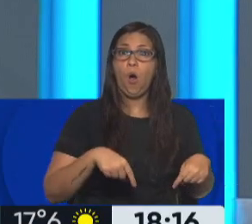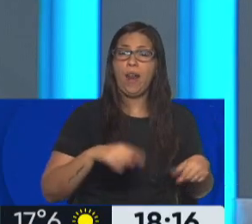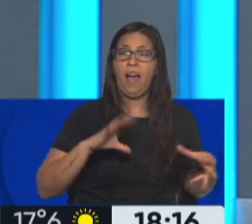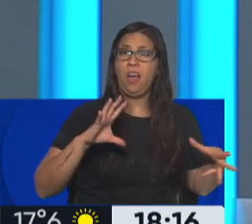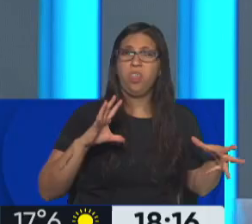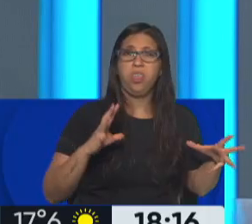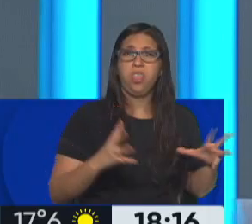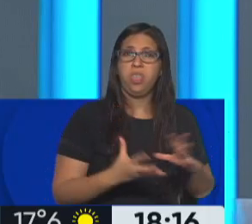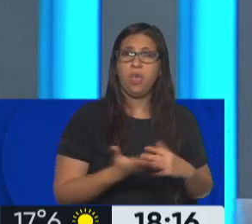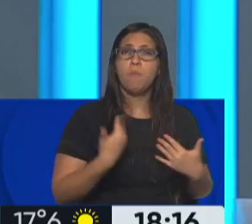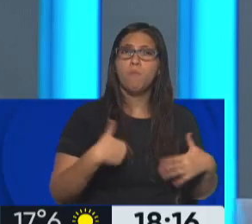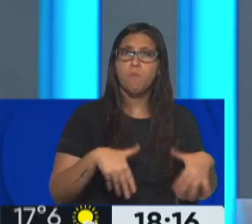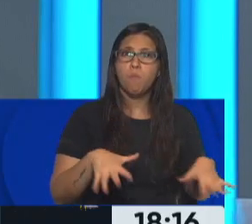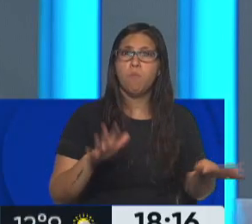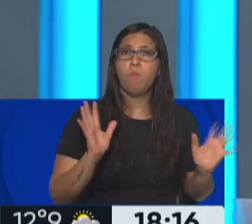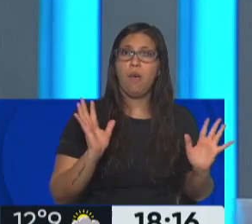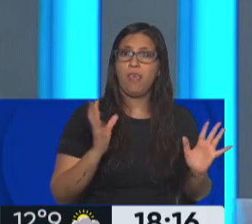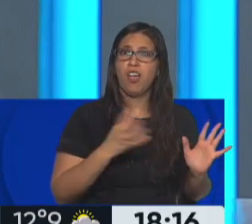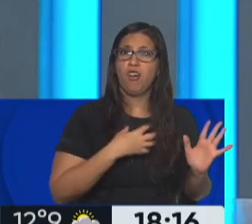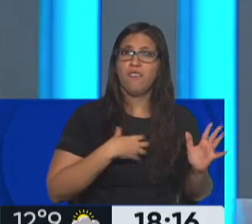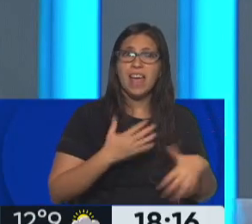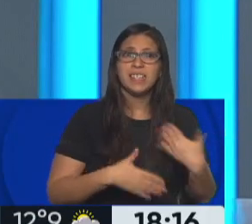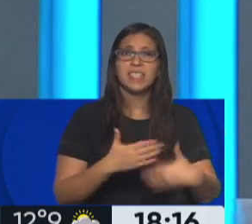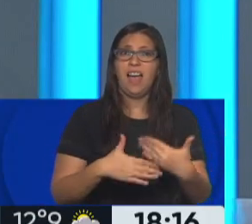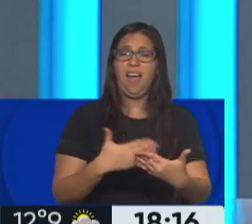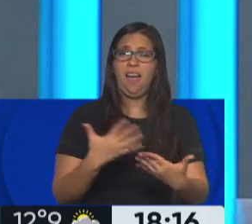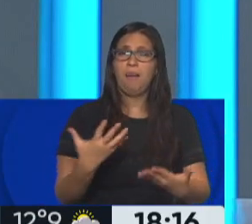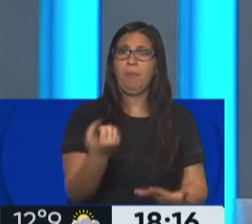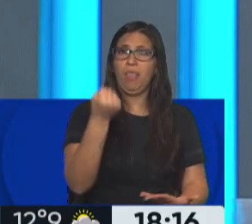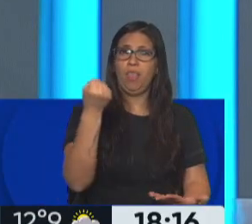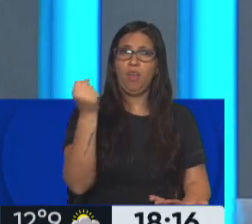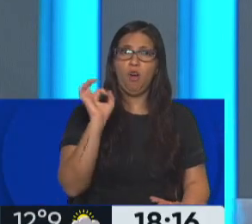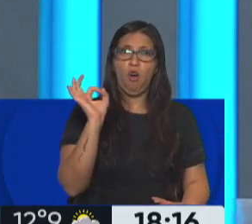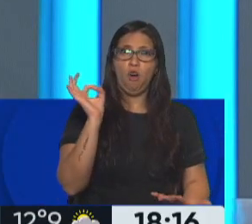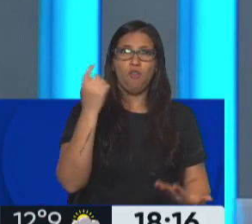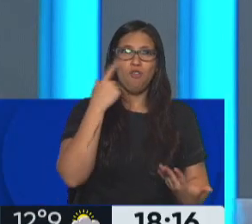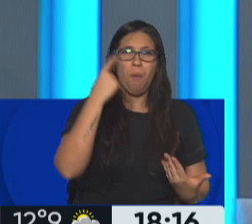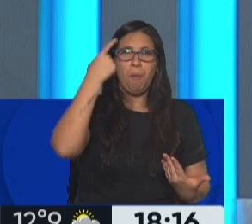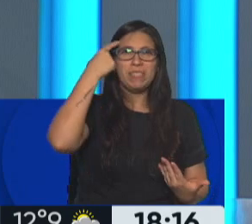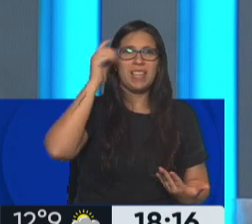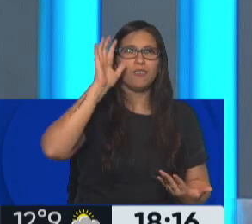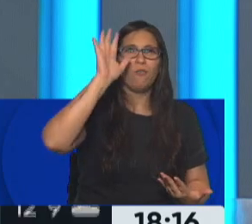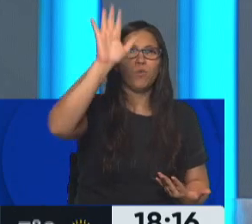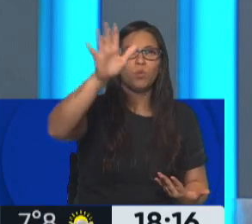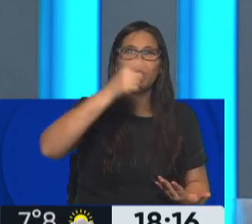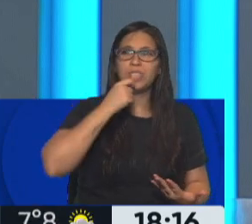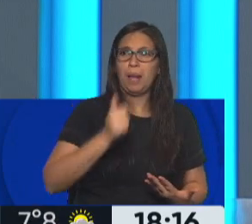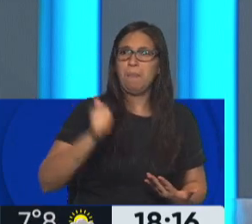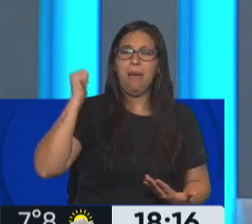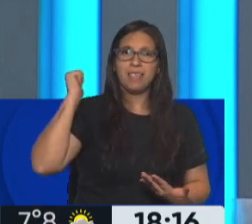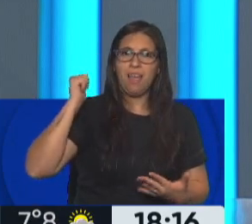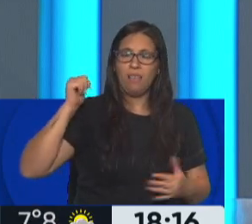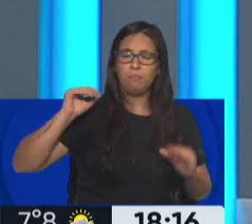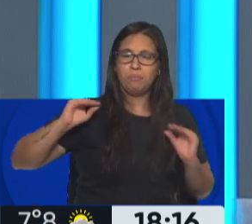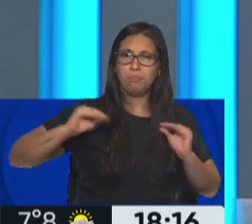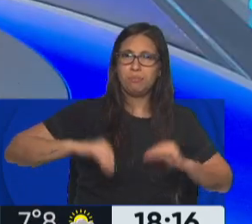balcanizada, que pueda llegar a enfrentar esa situación? O cómo, digamos, cómo, pensando en un futuro, pero cómo se hace con este pasado, ¿no? Con este pasado de estas últimas